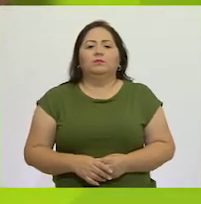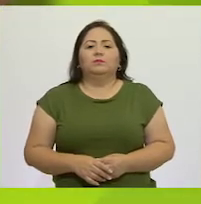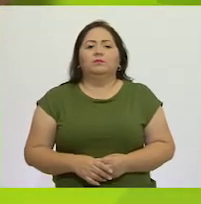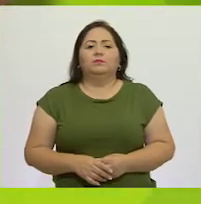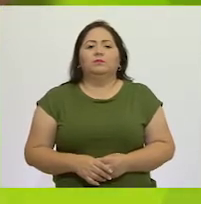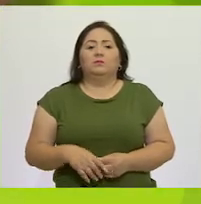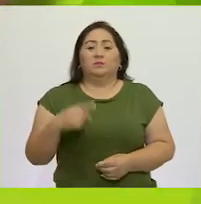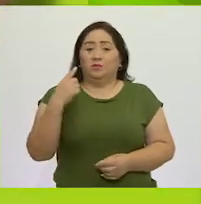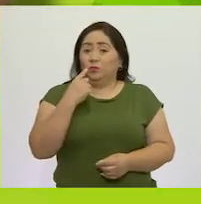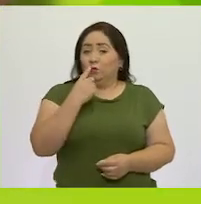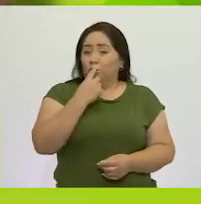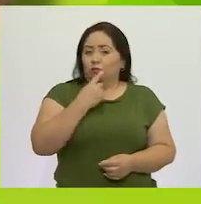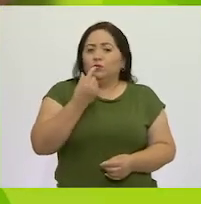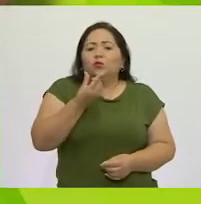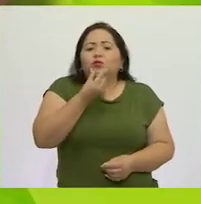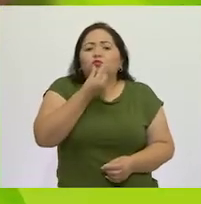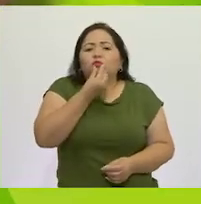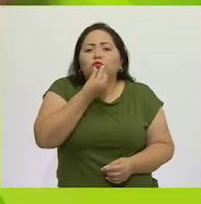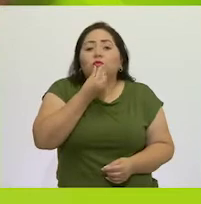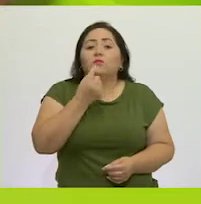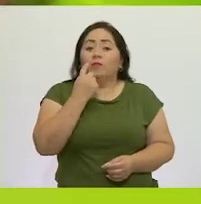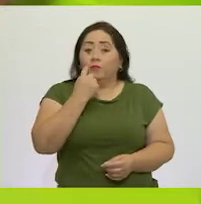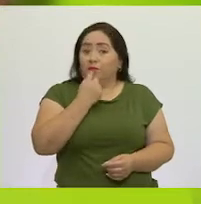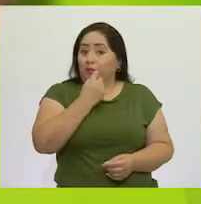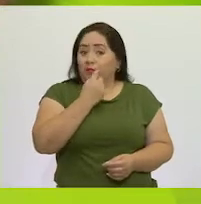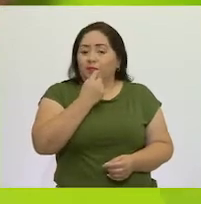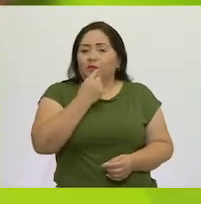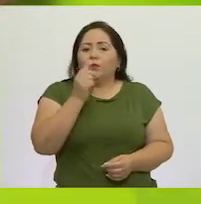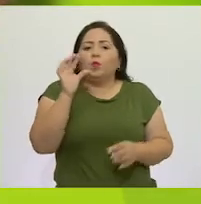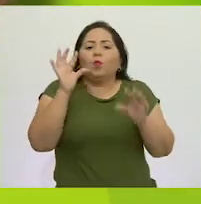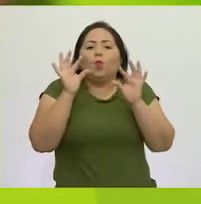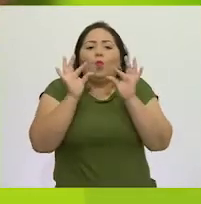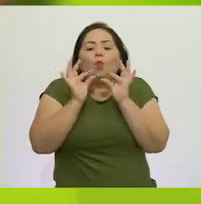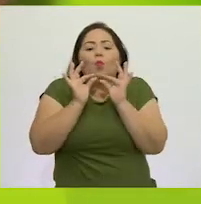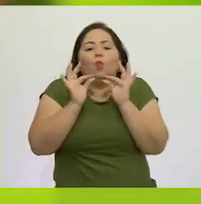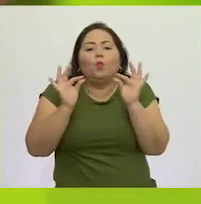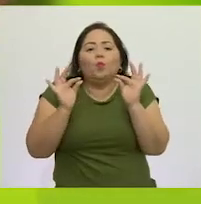Su boca es pequeña y sus labios son delgados.